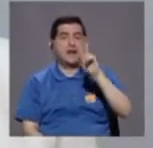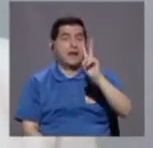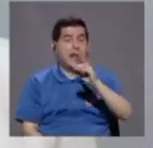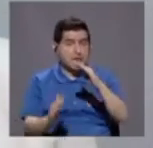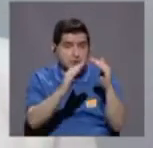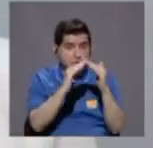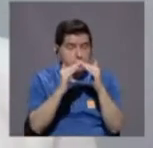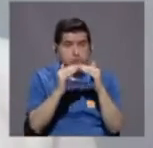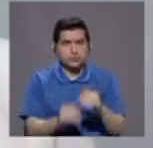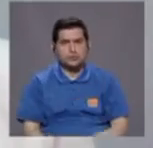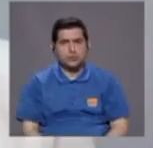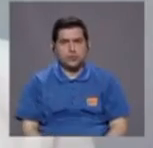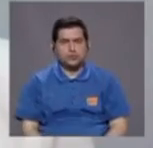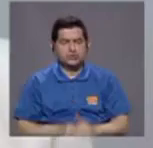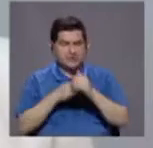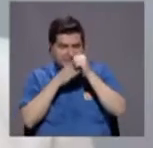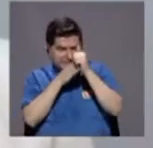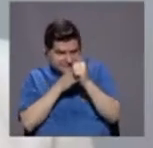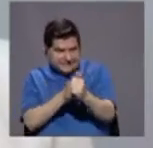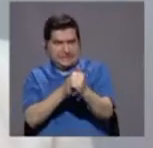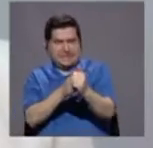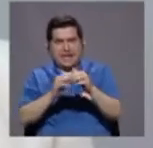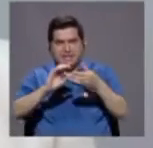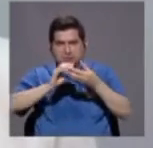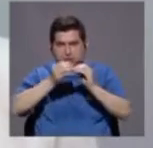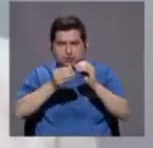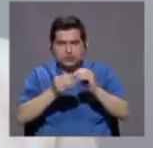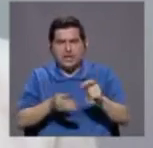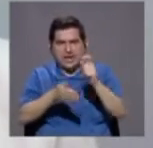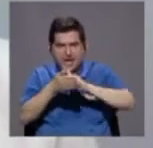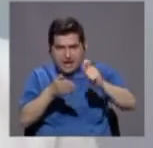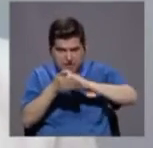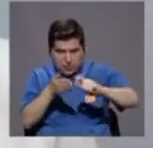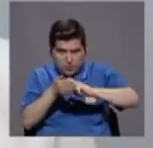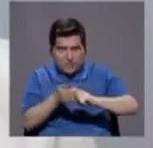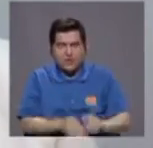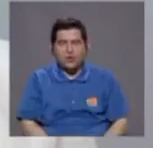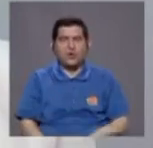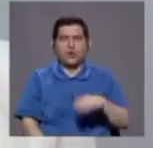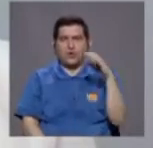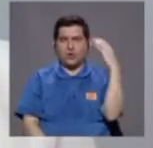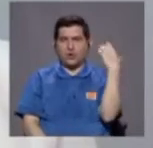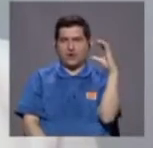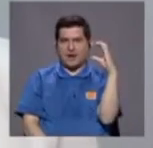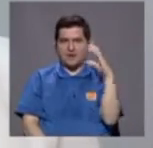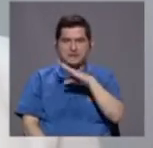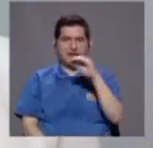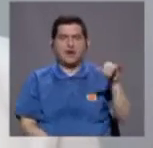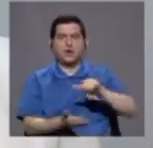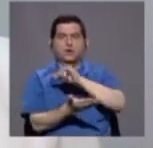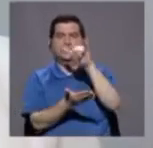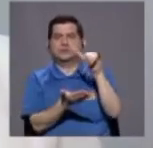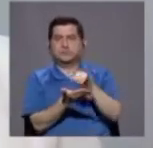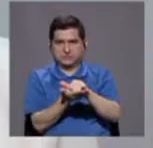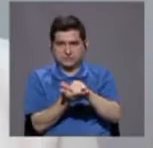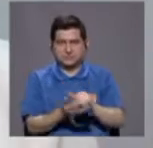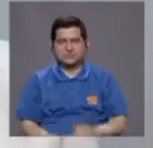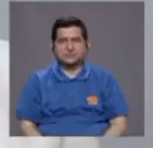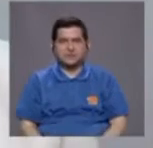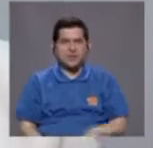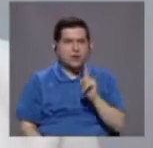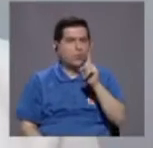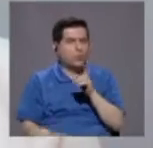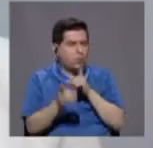ciudades que llevaron, digamos, el liderazgo en el número de escuelas fueron Cartago y San José. Hay una descripción